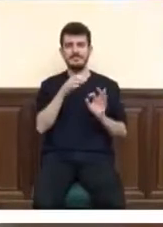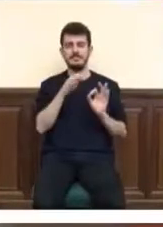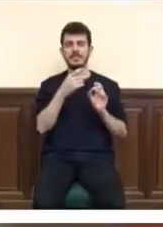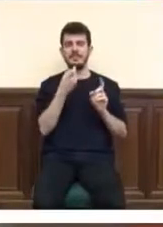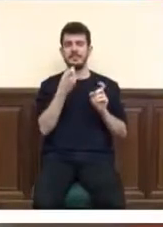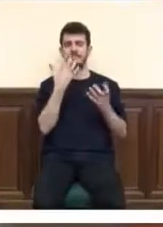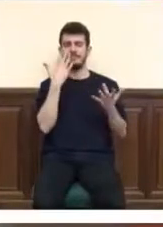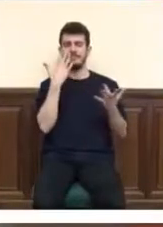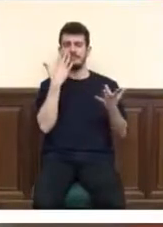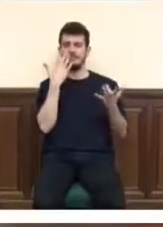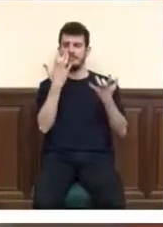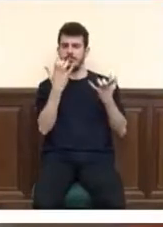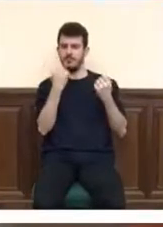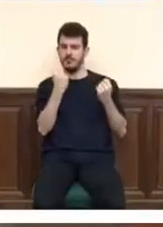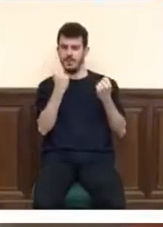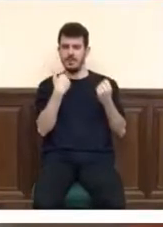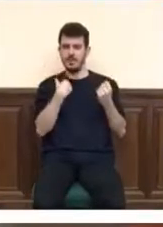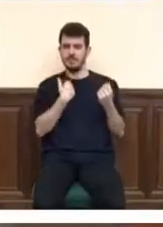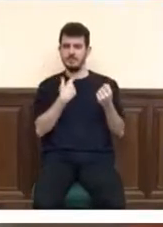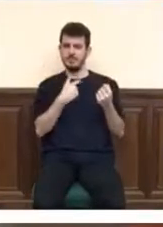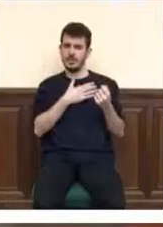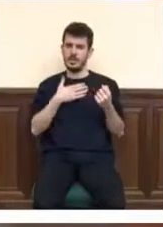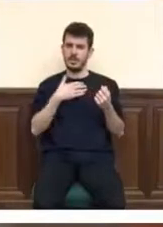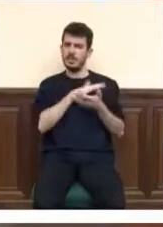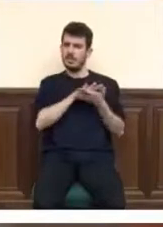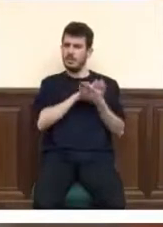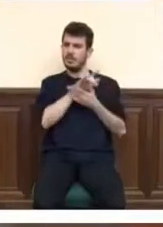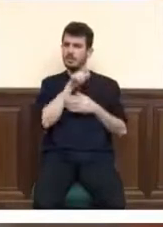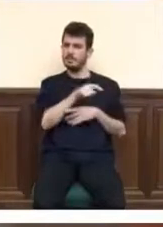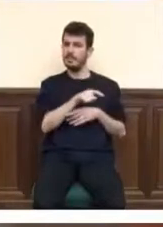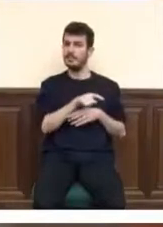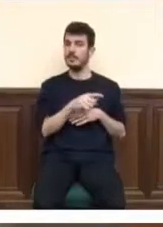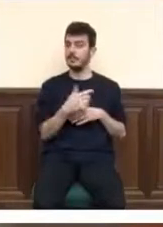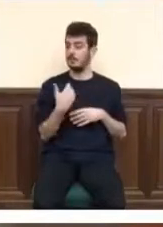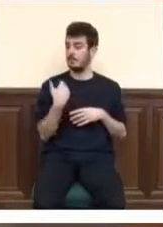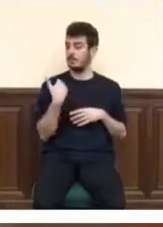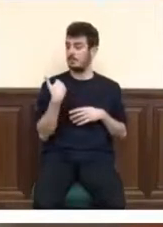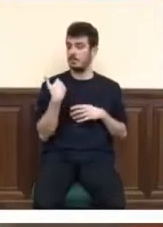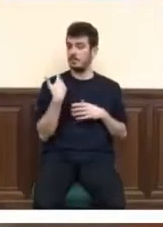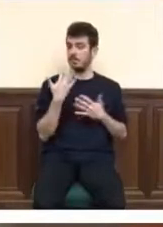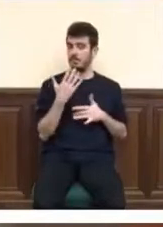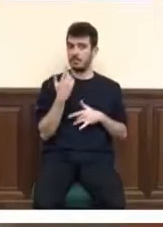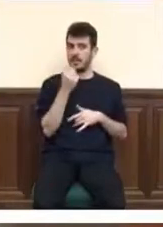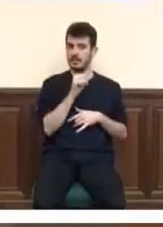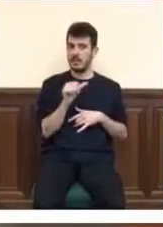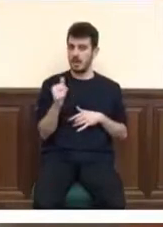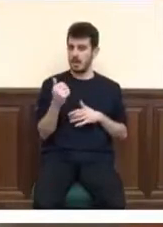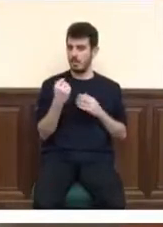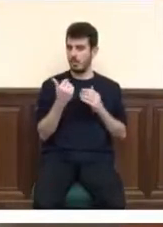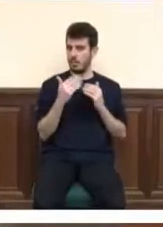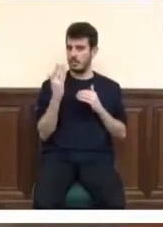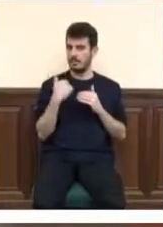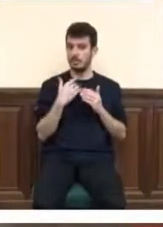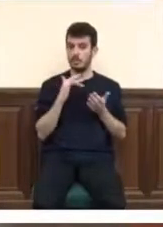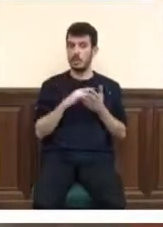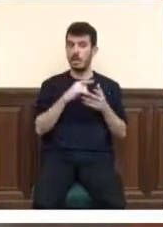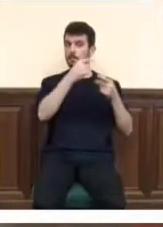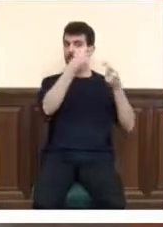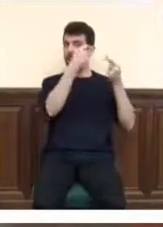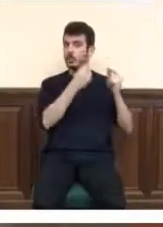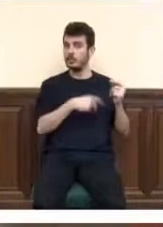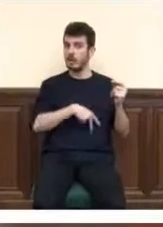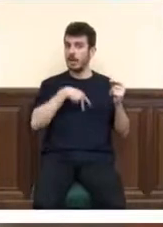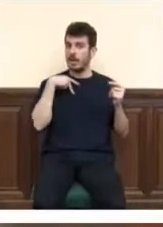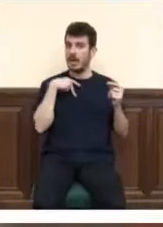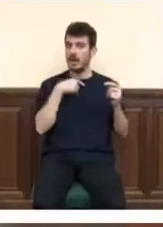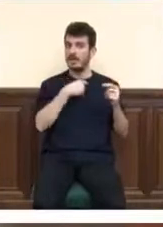llama poderosamente la atención, y es que hace poco más de una semana que han sido aprobados los presupuestos